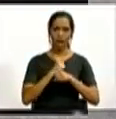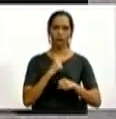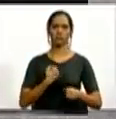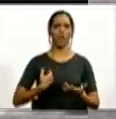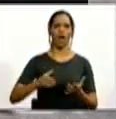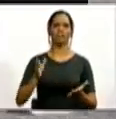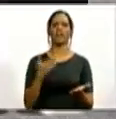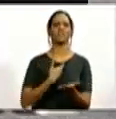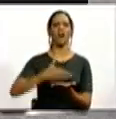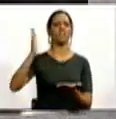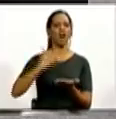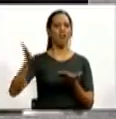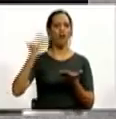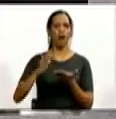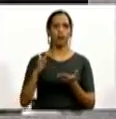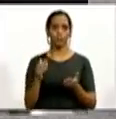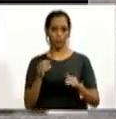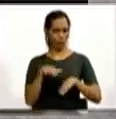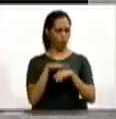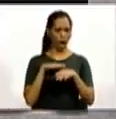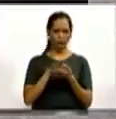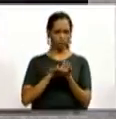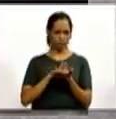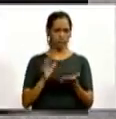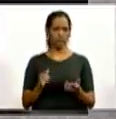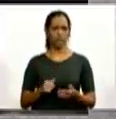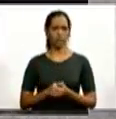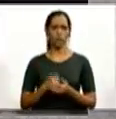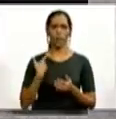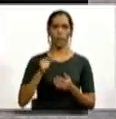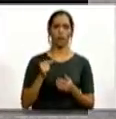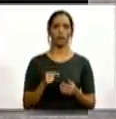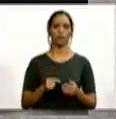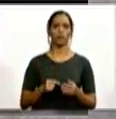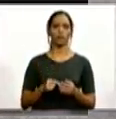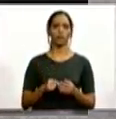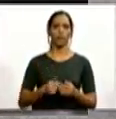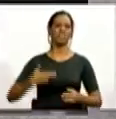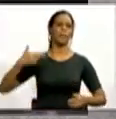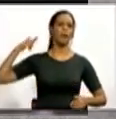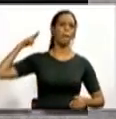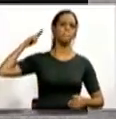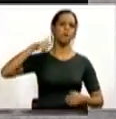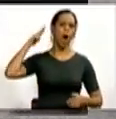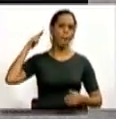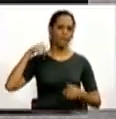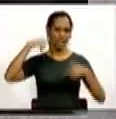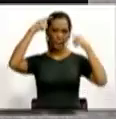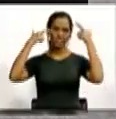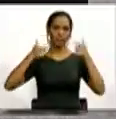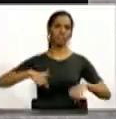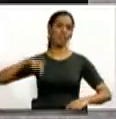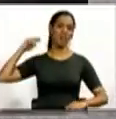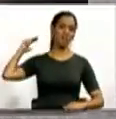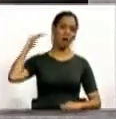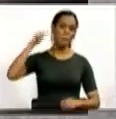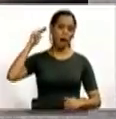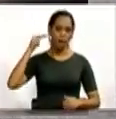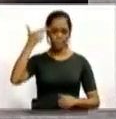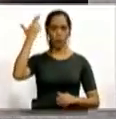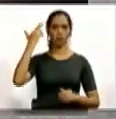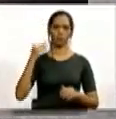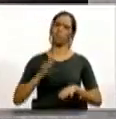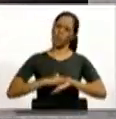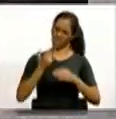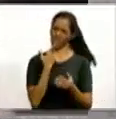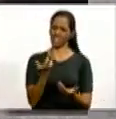que te vayas de aquí, ¿qué tal? Pero no se preocupe, yo me voy, no te meto un tiro porque está mandando chas, si no te fuera volado el coco. Coño, ¿por qué